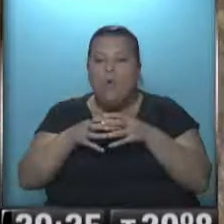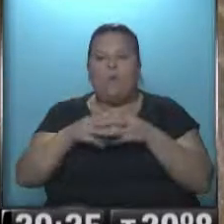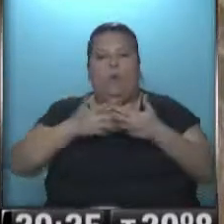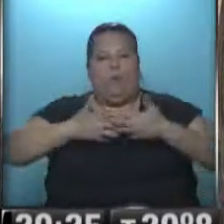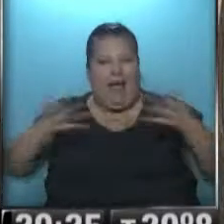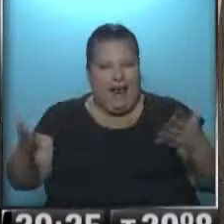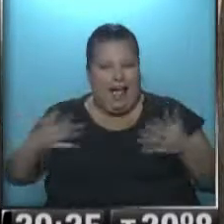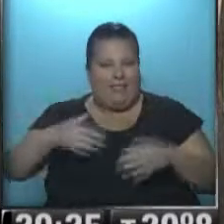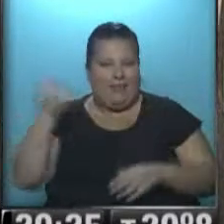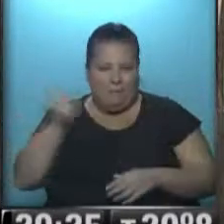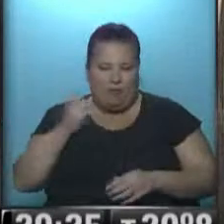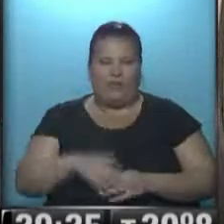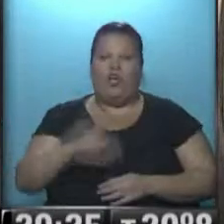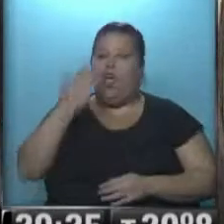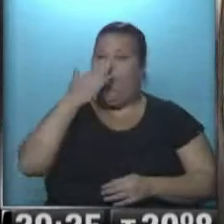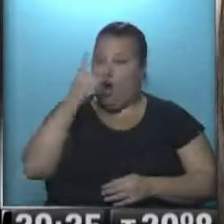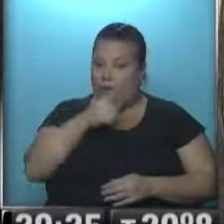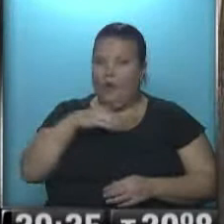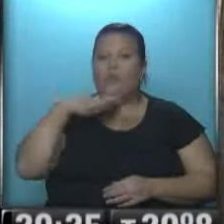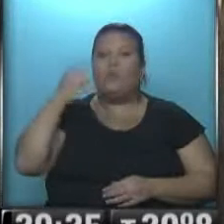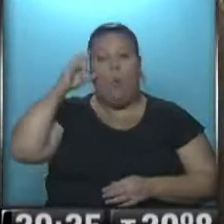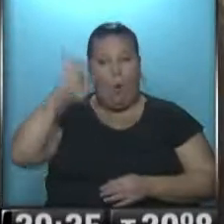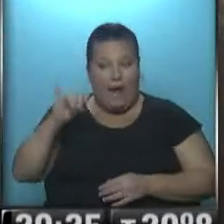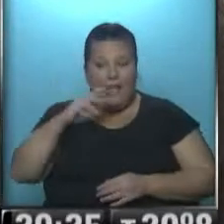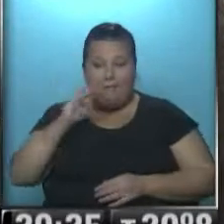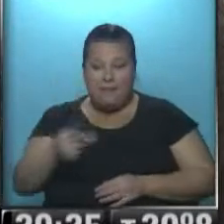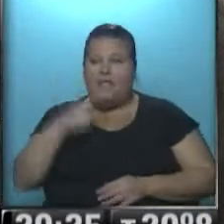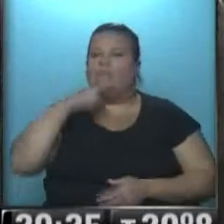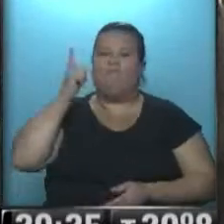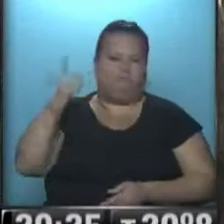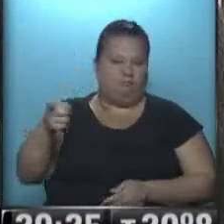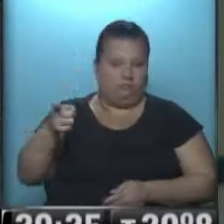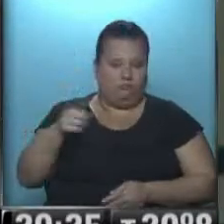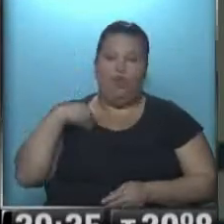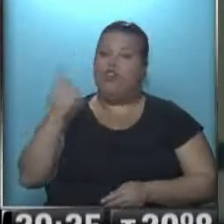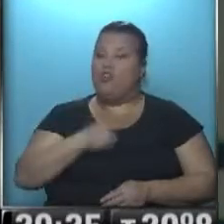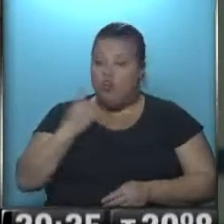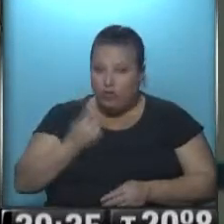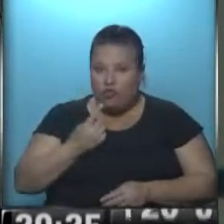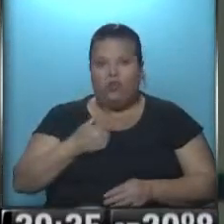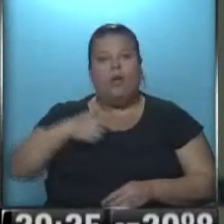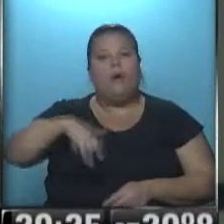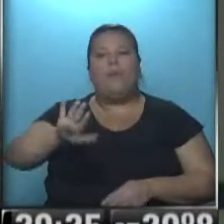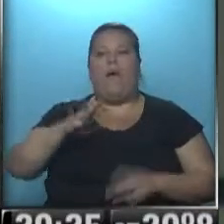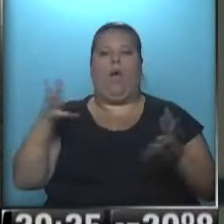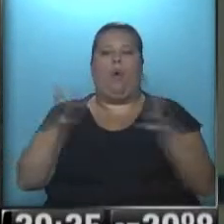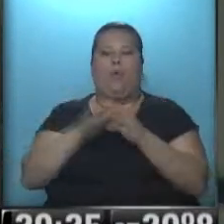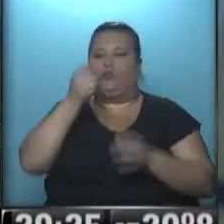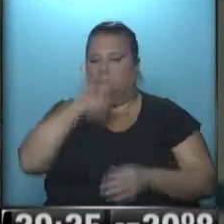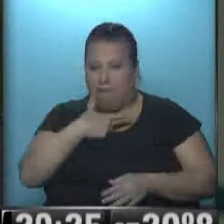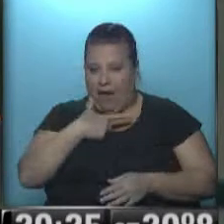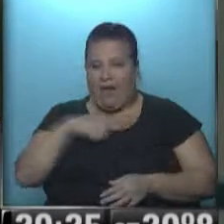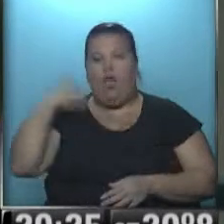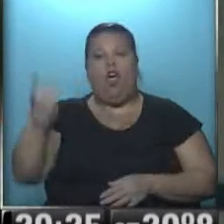amplio posible. El cordobés Luis Juez, en cambio, sentenció: nosotros vamos a cerrar con Macri. Y desde el